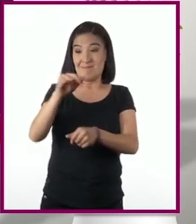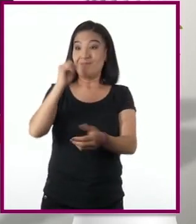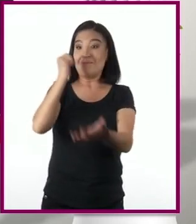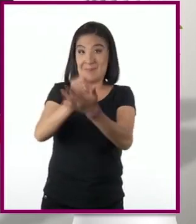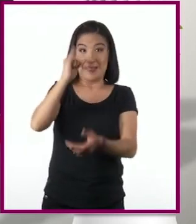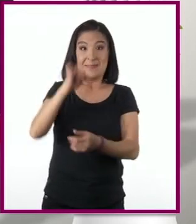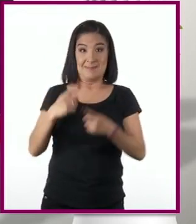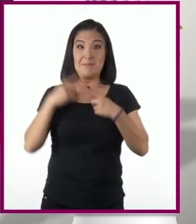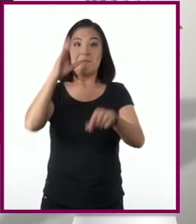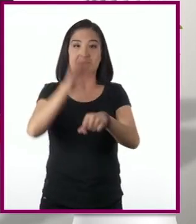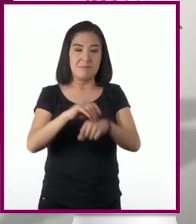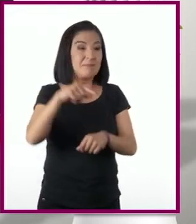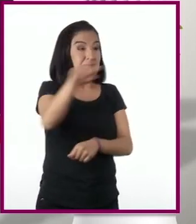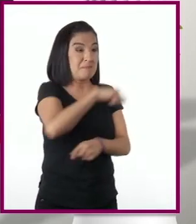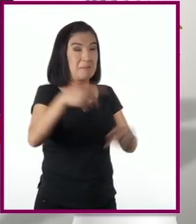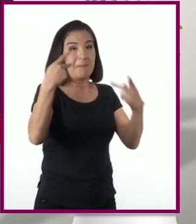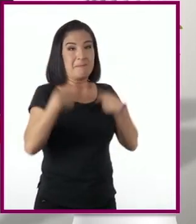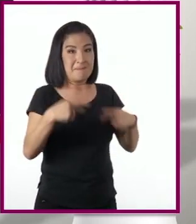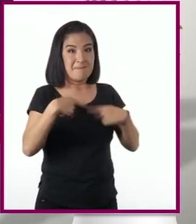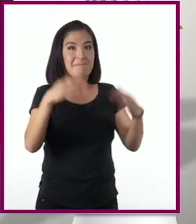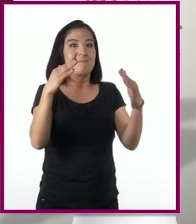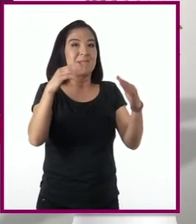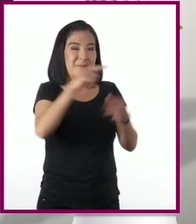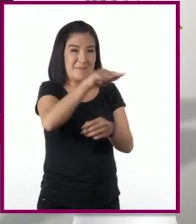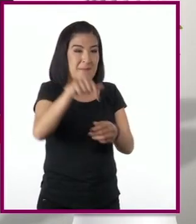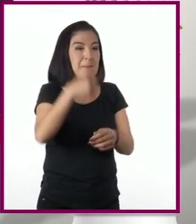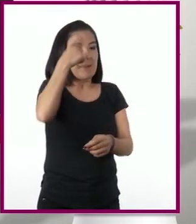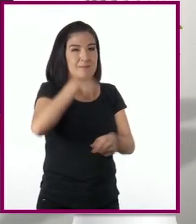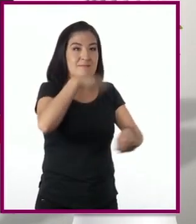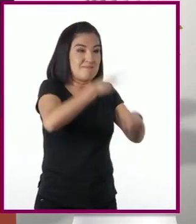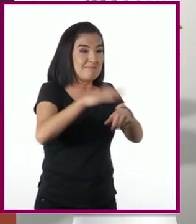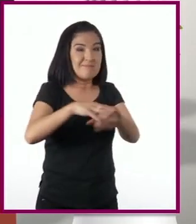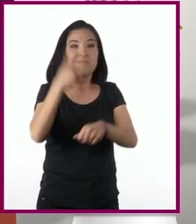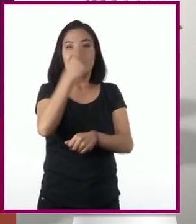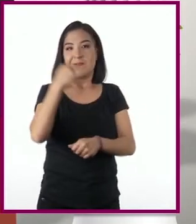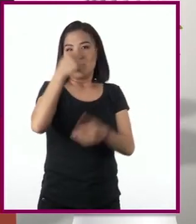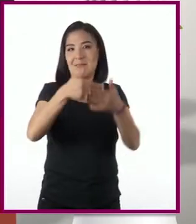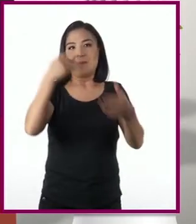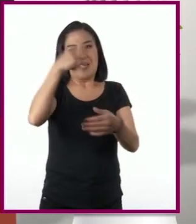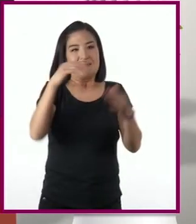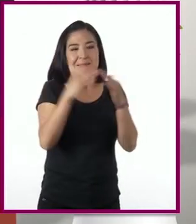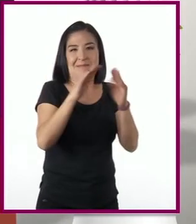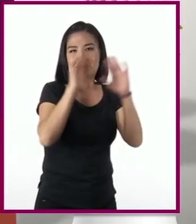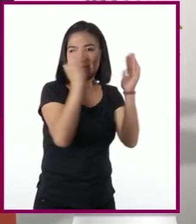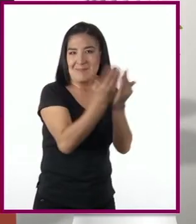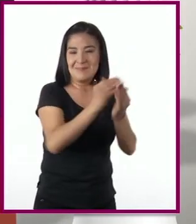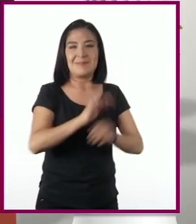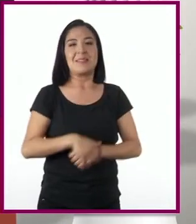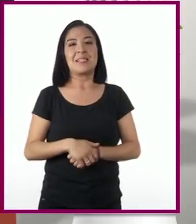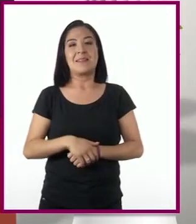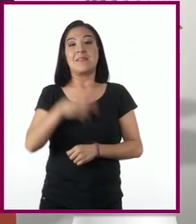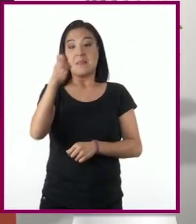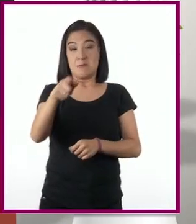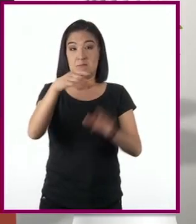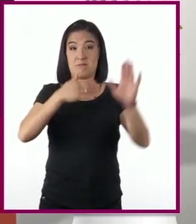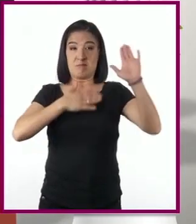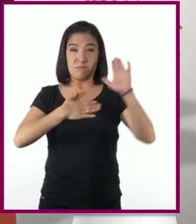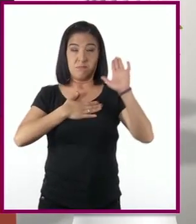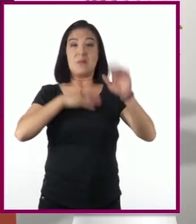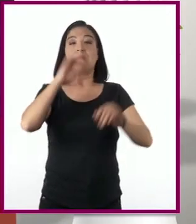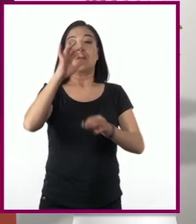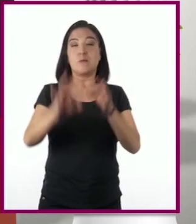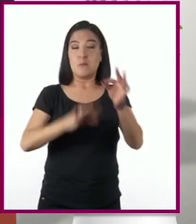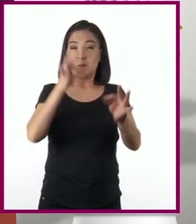avisados con 2 horas de anticipación para que se encierren en sus casas. Noveno, Finalmente, bajo su solemne juramento de